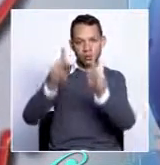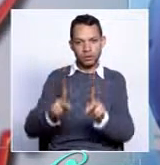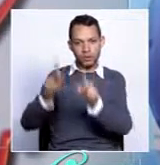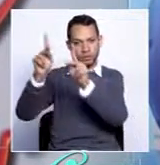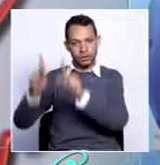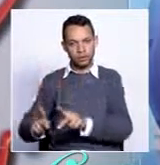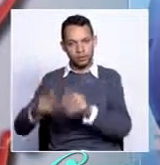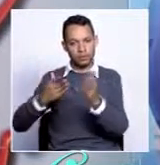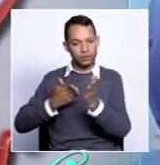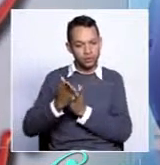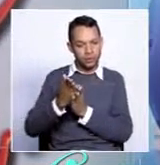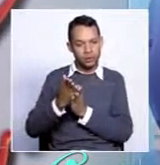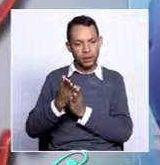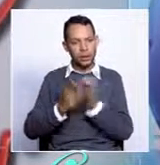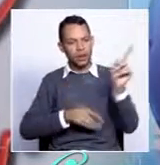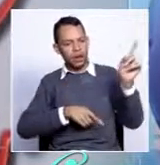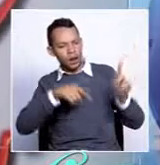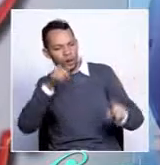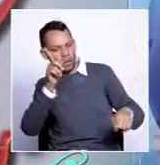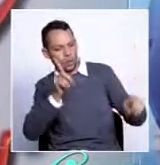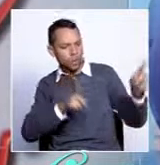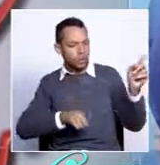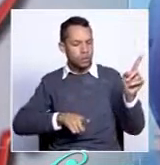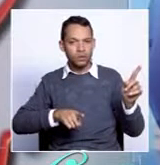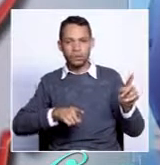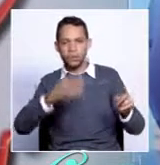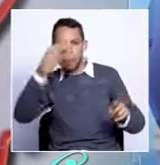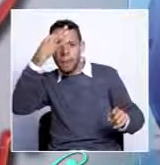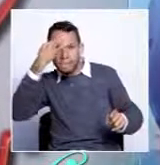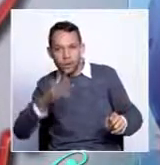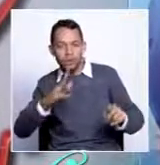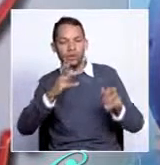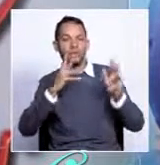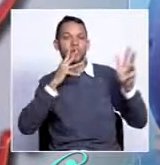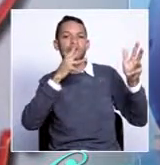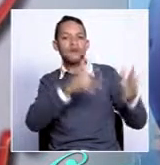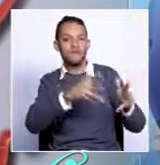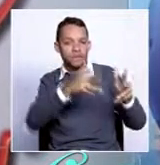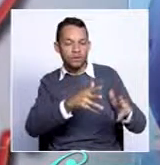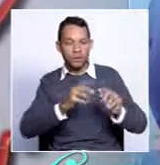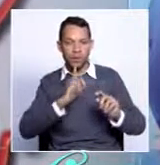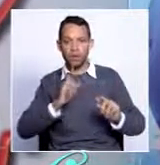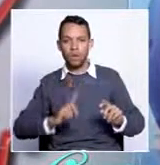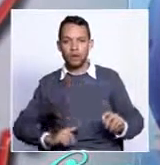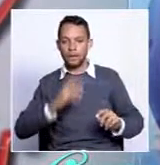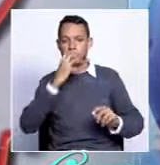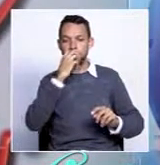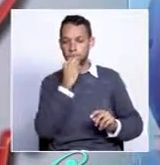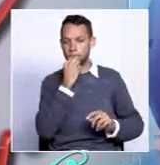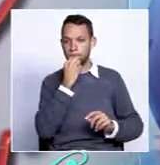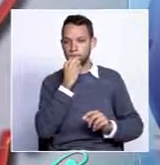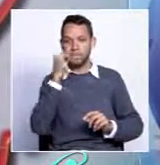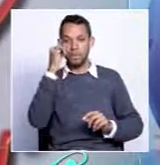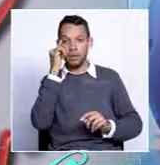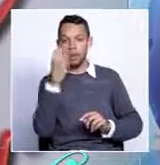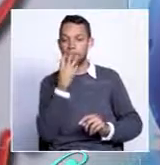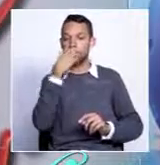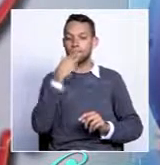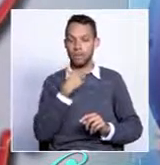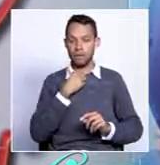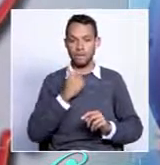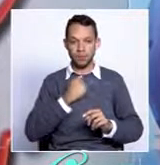que pronto no nos cuentan en filmación sus casos clínicos pero yo